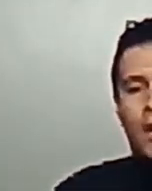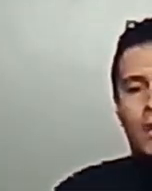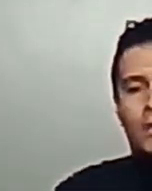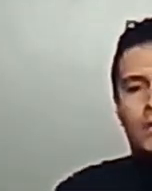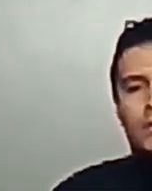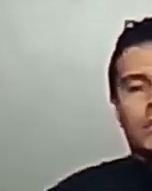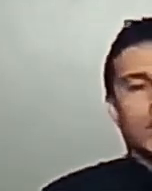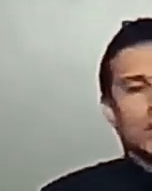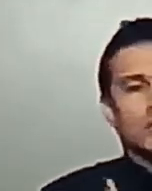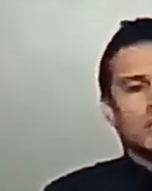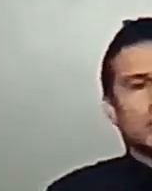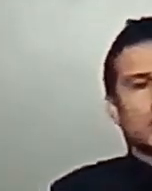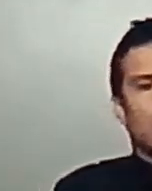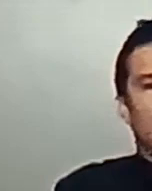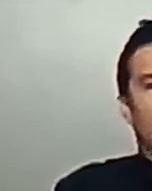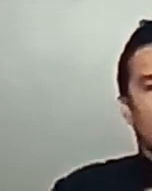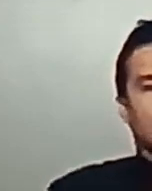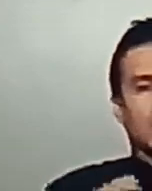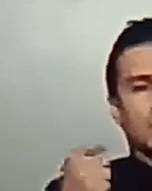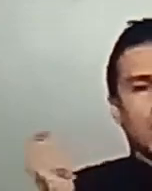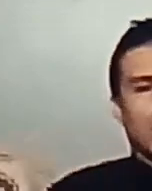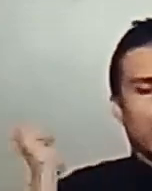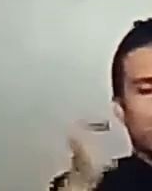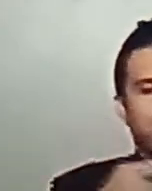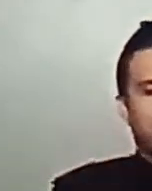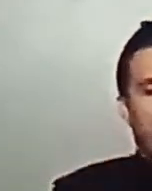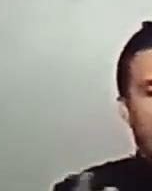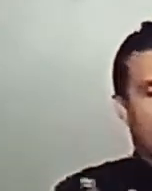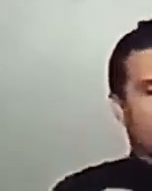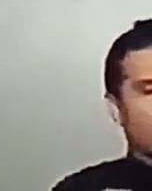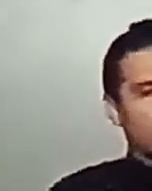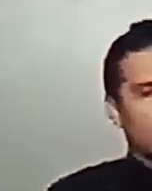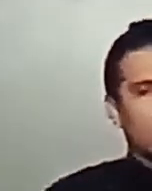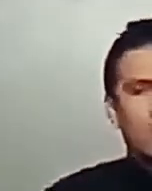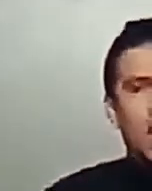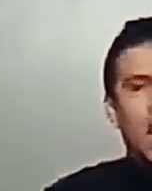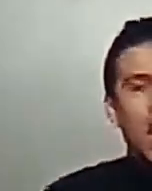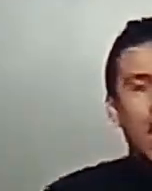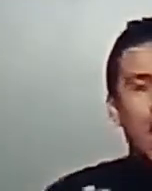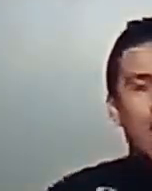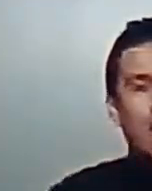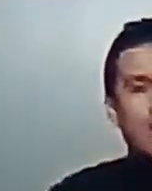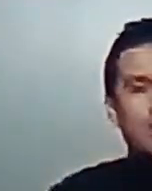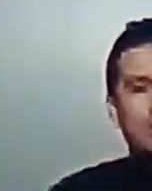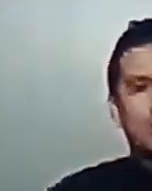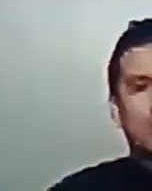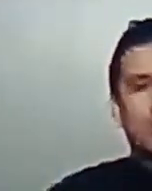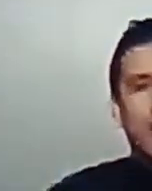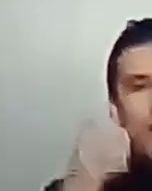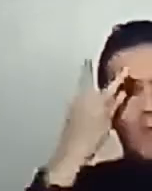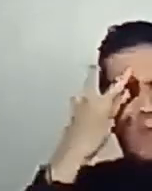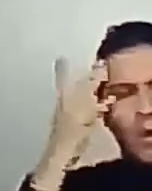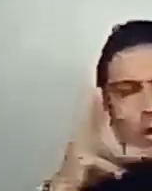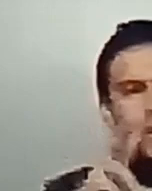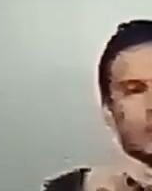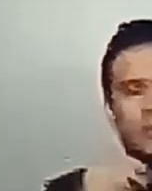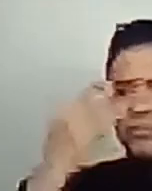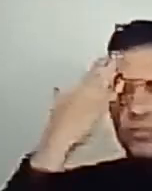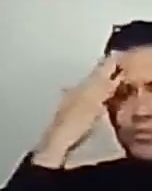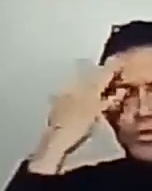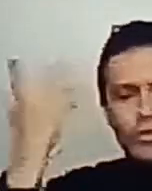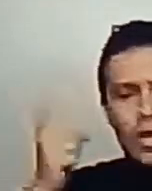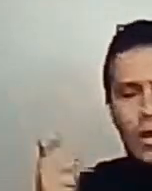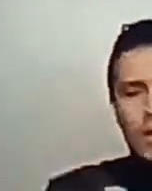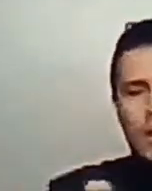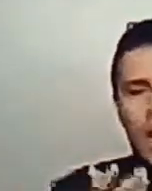a municipios irresponsables que no tienen la posibilidad de tener un plan integral del manejo de la basura en sus cantones.